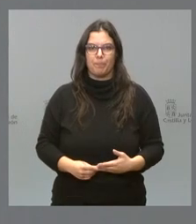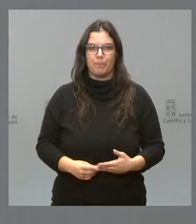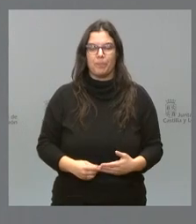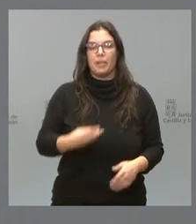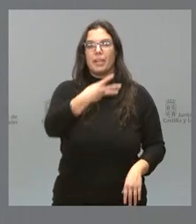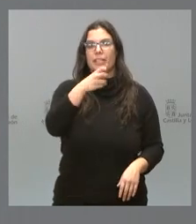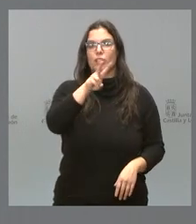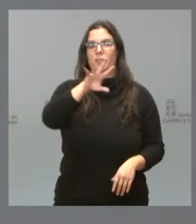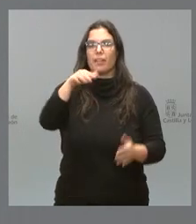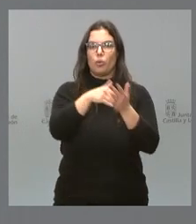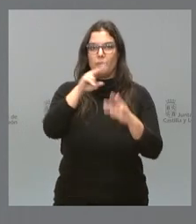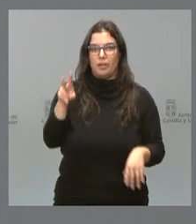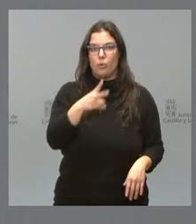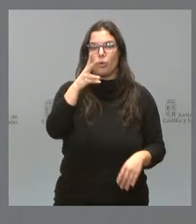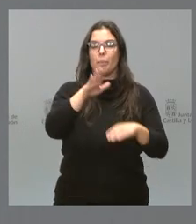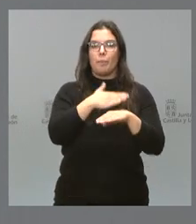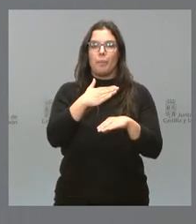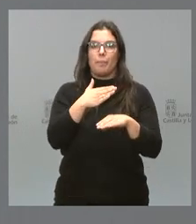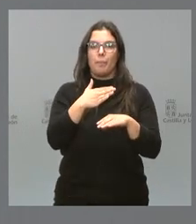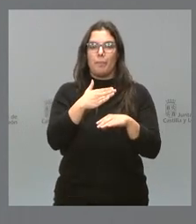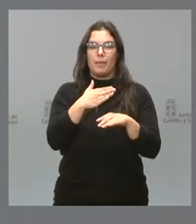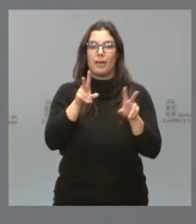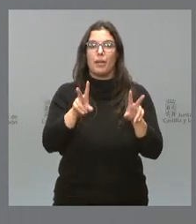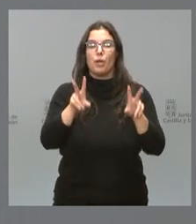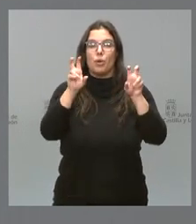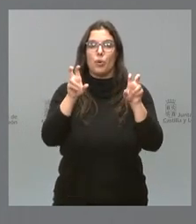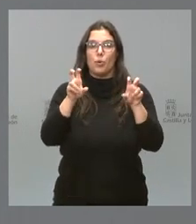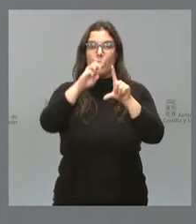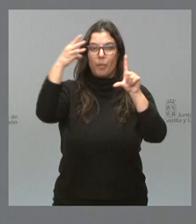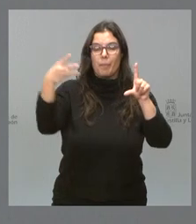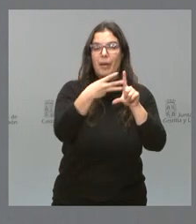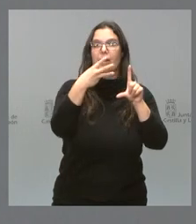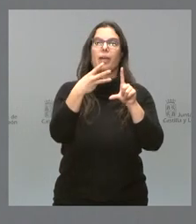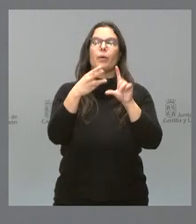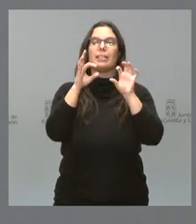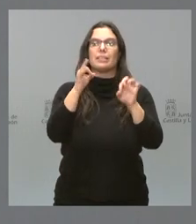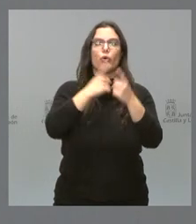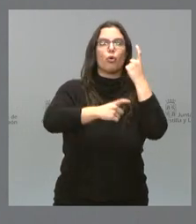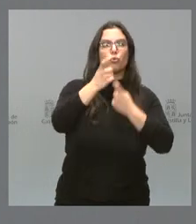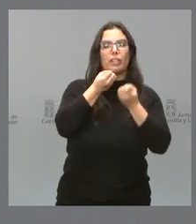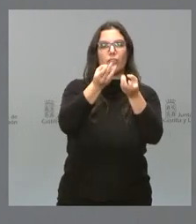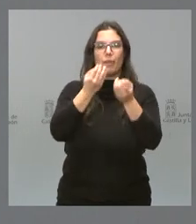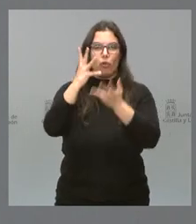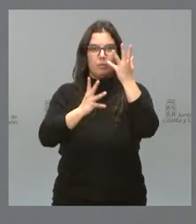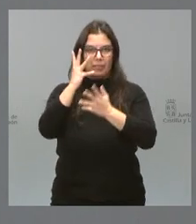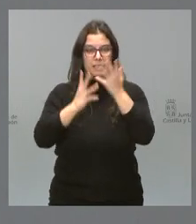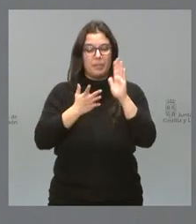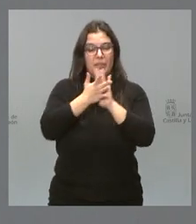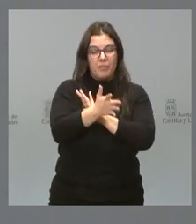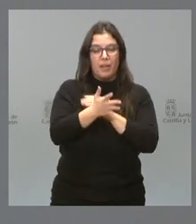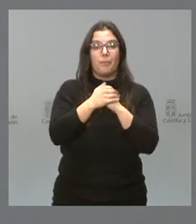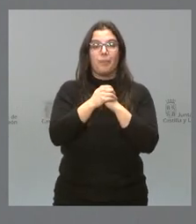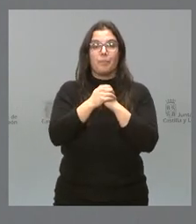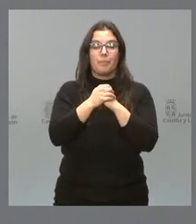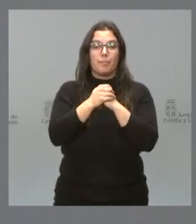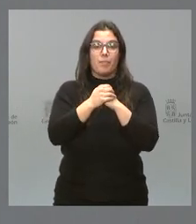325.000 euros para el nuevo portal de consulta de información administrativa se trata en este caso de